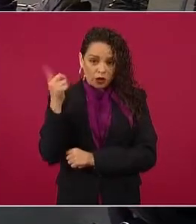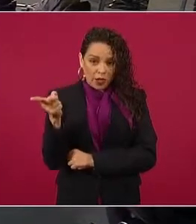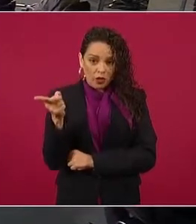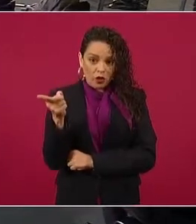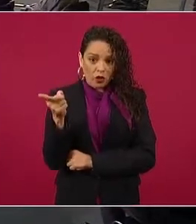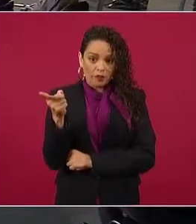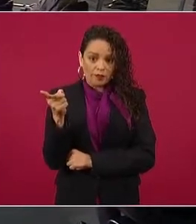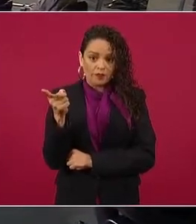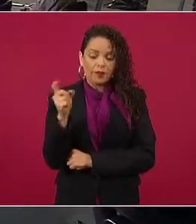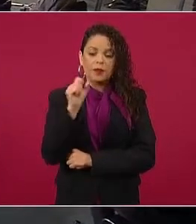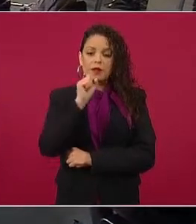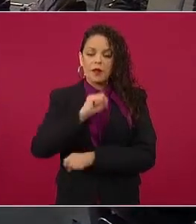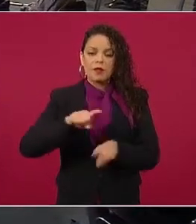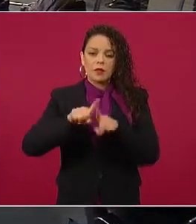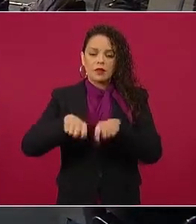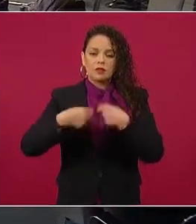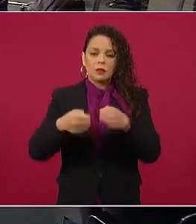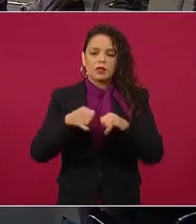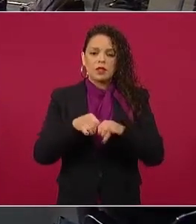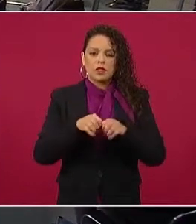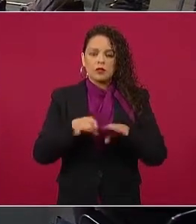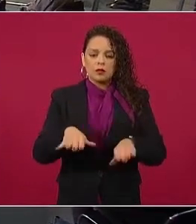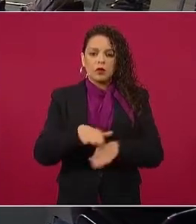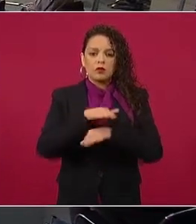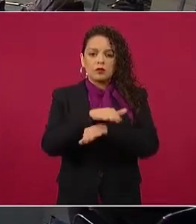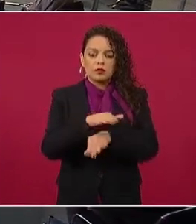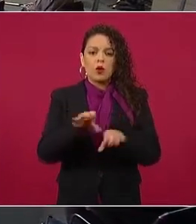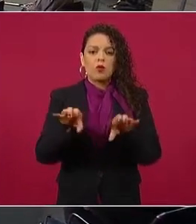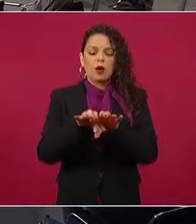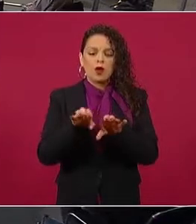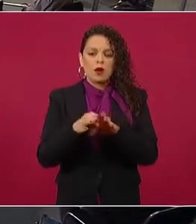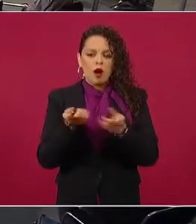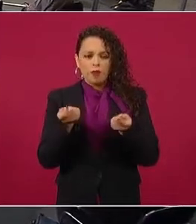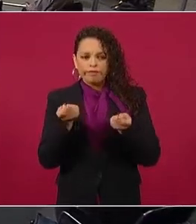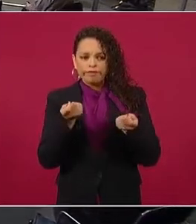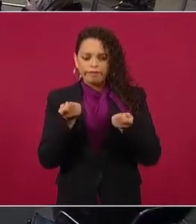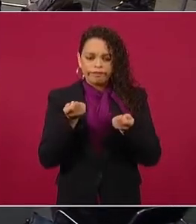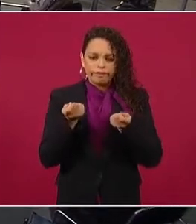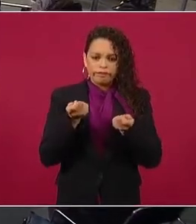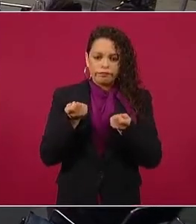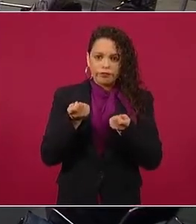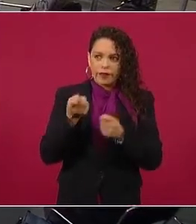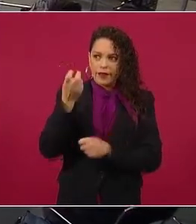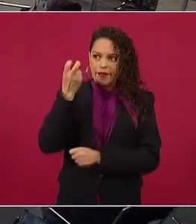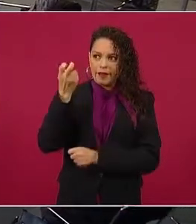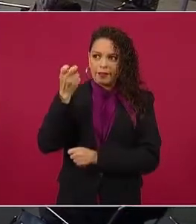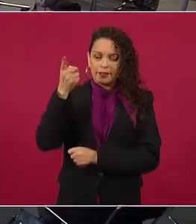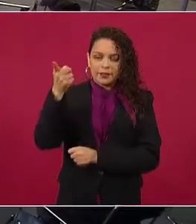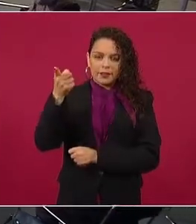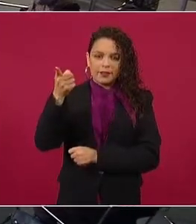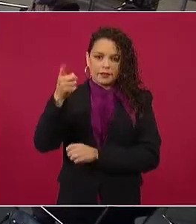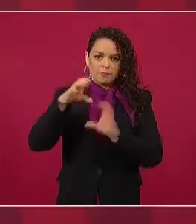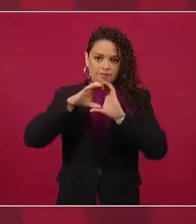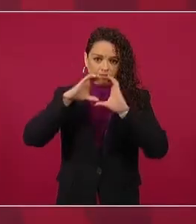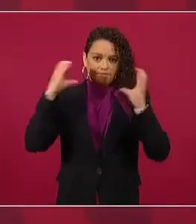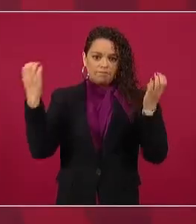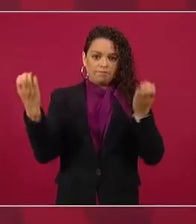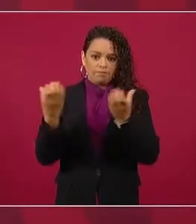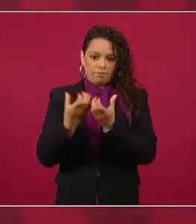Vamos a informar también sobre el manejo, la administración de ese estadio hacia